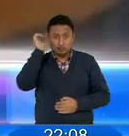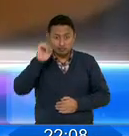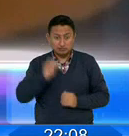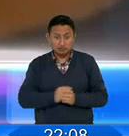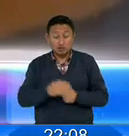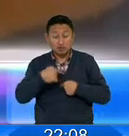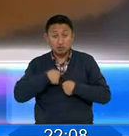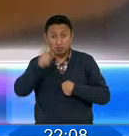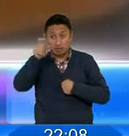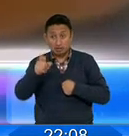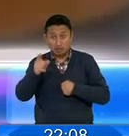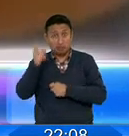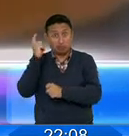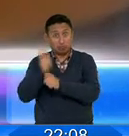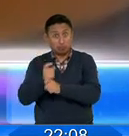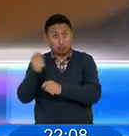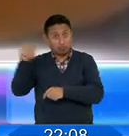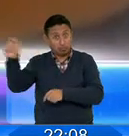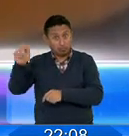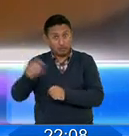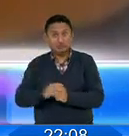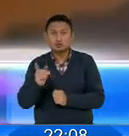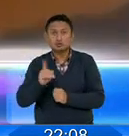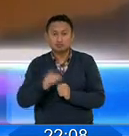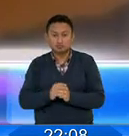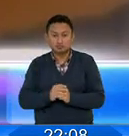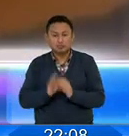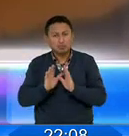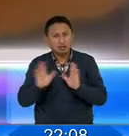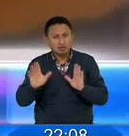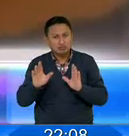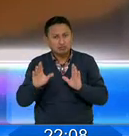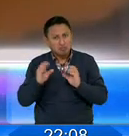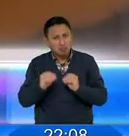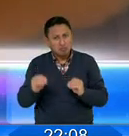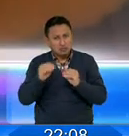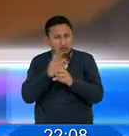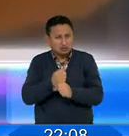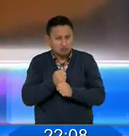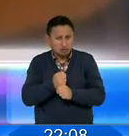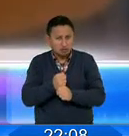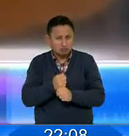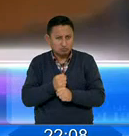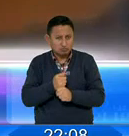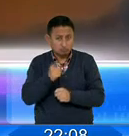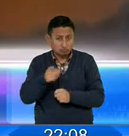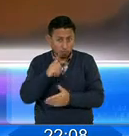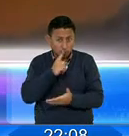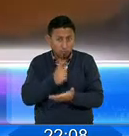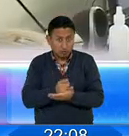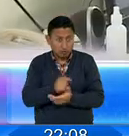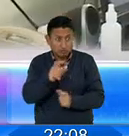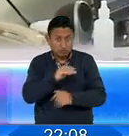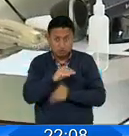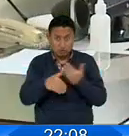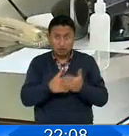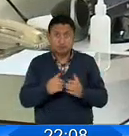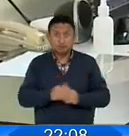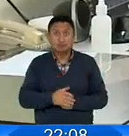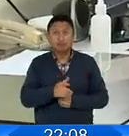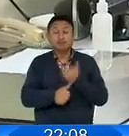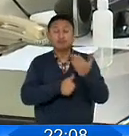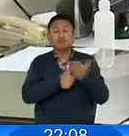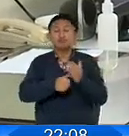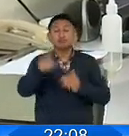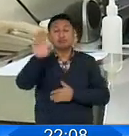hacer daño a nadie, sino que por más seguridad de... más que todo de toda la ciudadanía. La respuesta del Ministerio